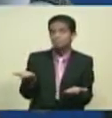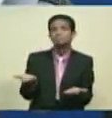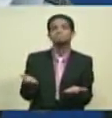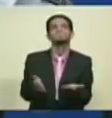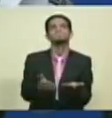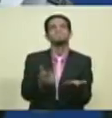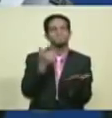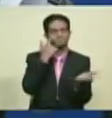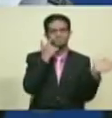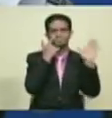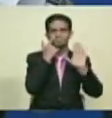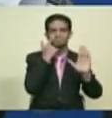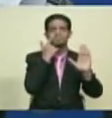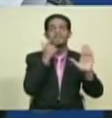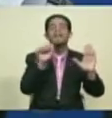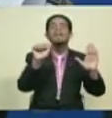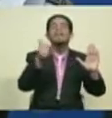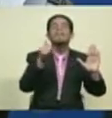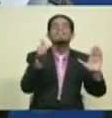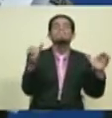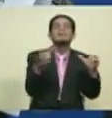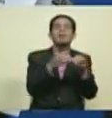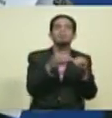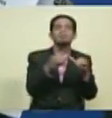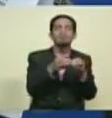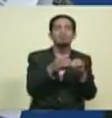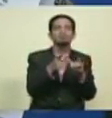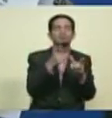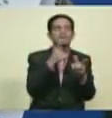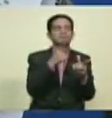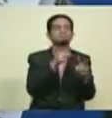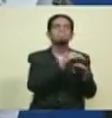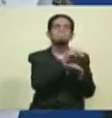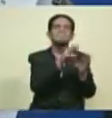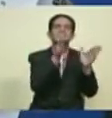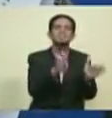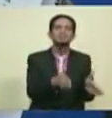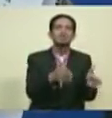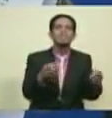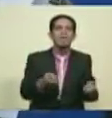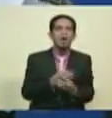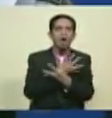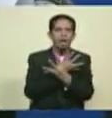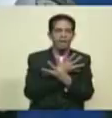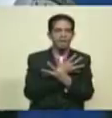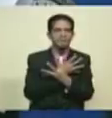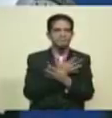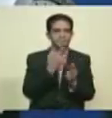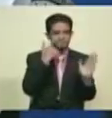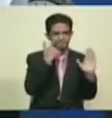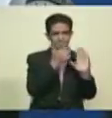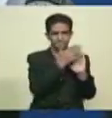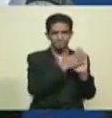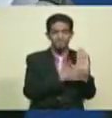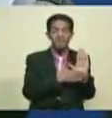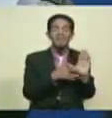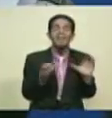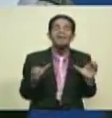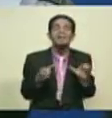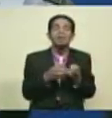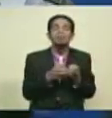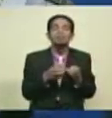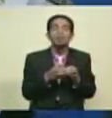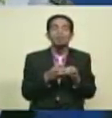Décima reunión de consulta de ministros de Relaciones Exteriores de la OEA, acta final. Esta reunión de consulta